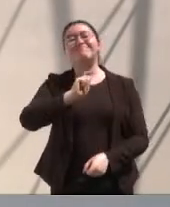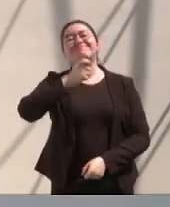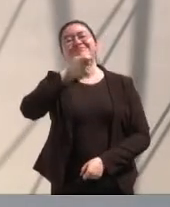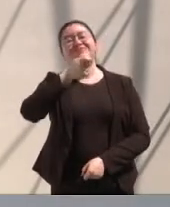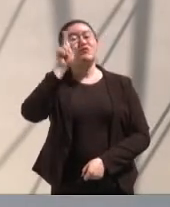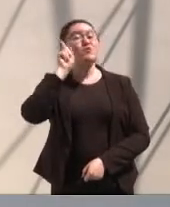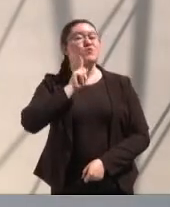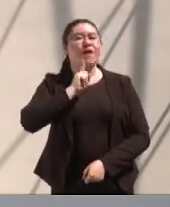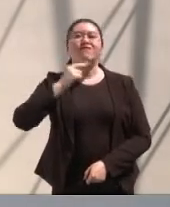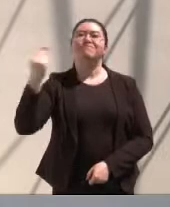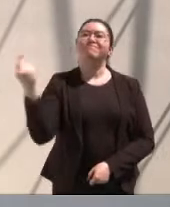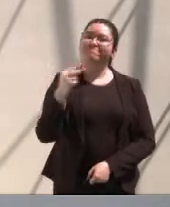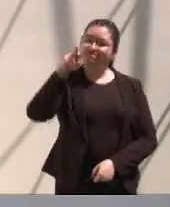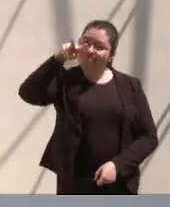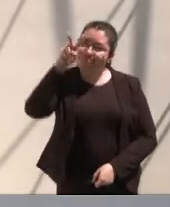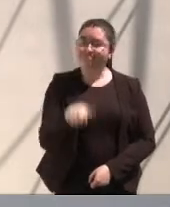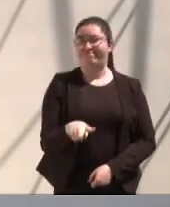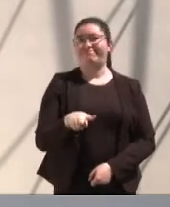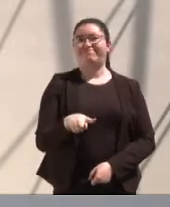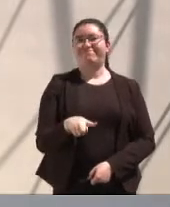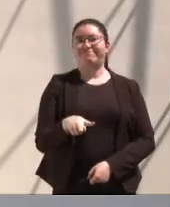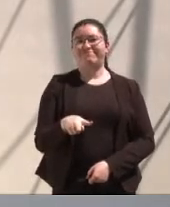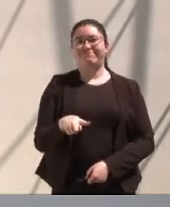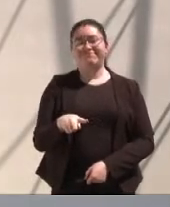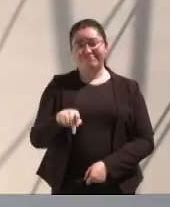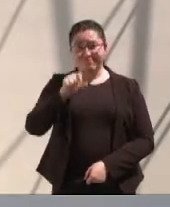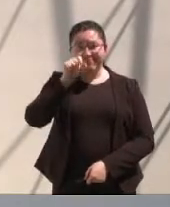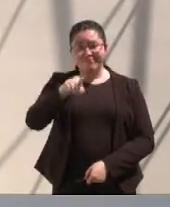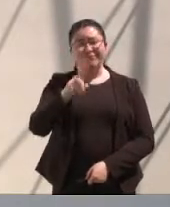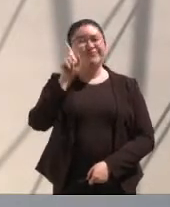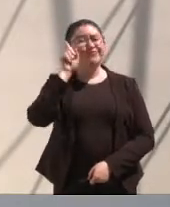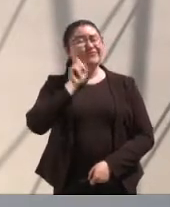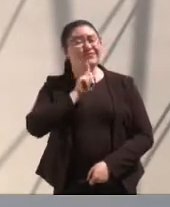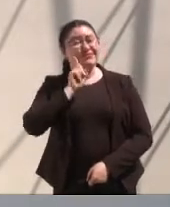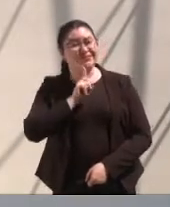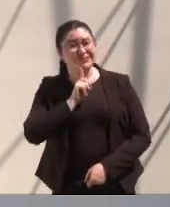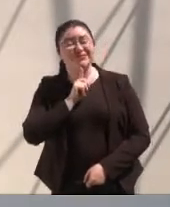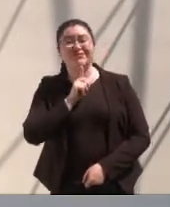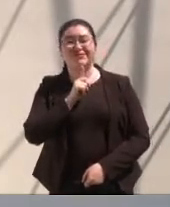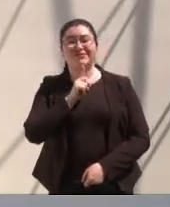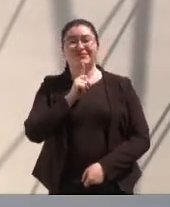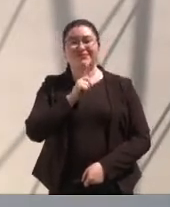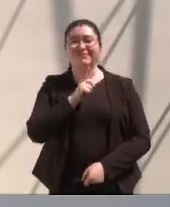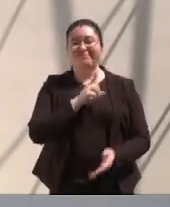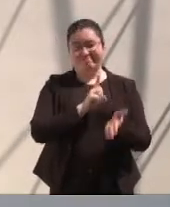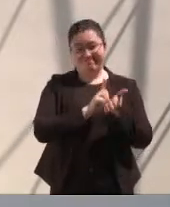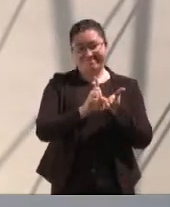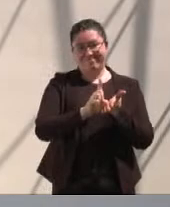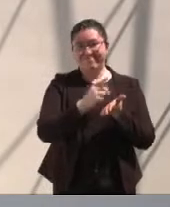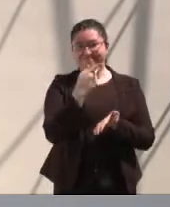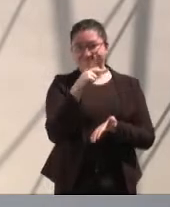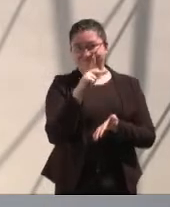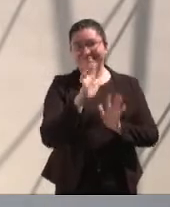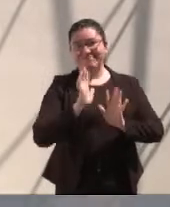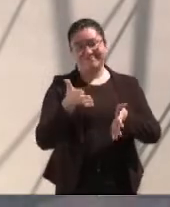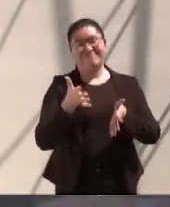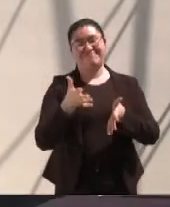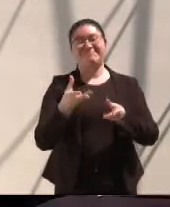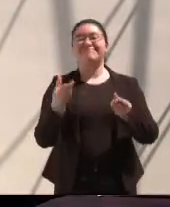mujeres necesitan, lo que las mujeres requieren y lo que las mujeres, a lo que las mujeres tienen derecho. Muchísimas